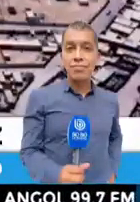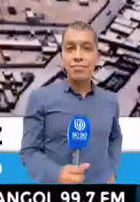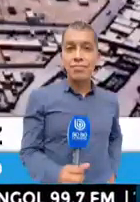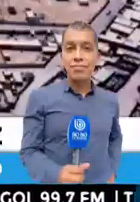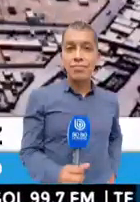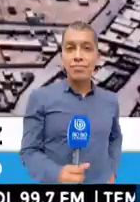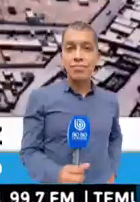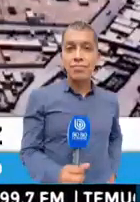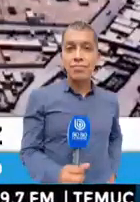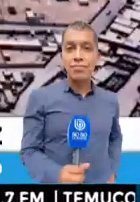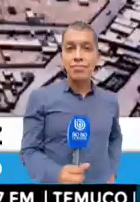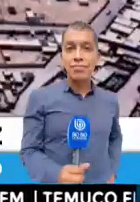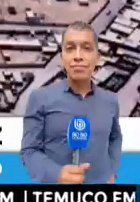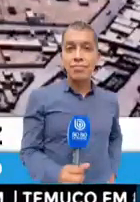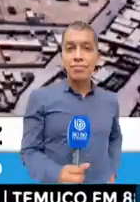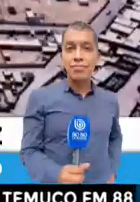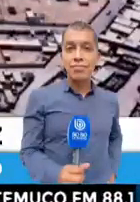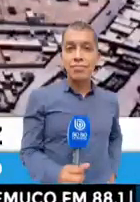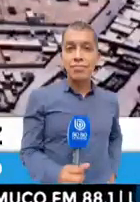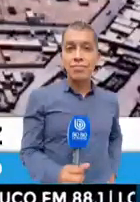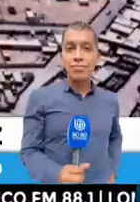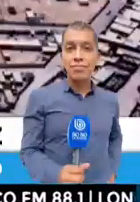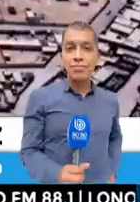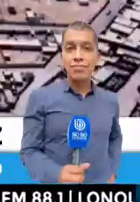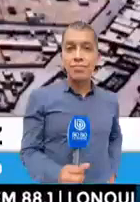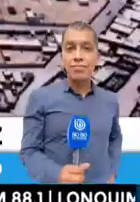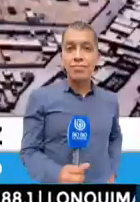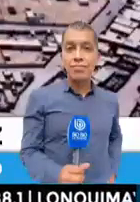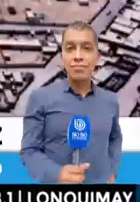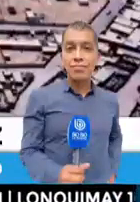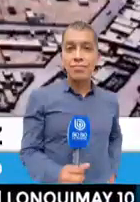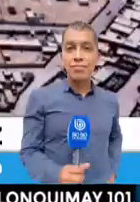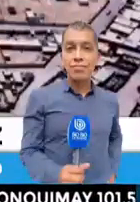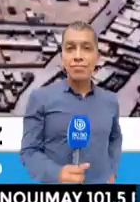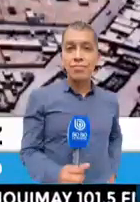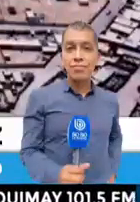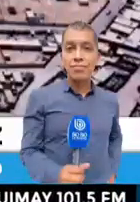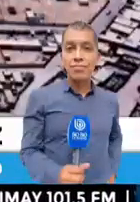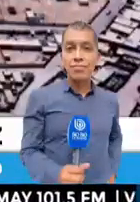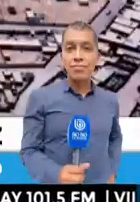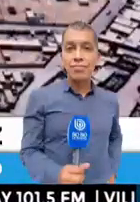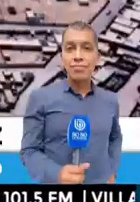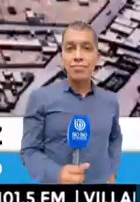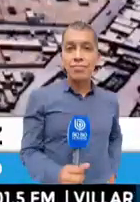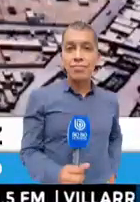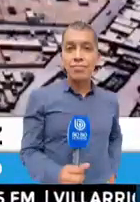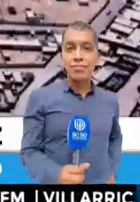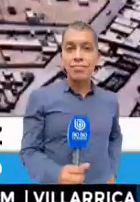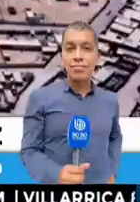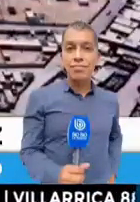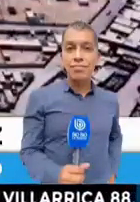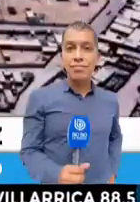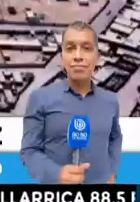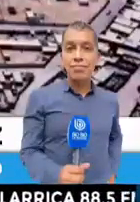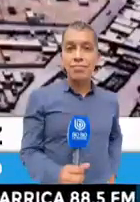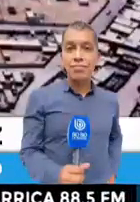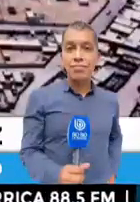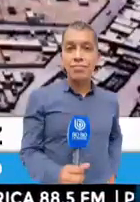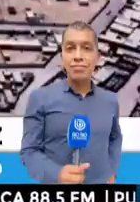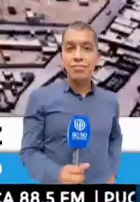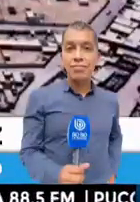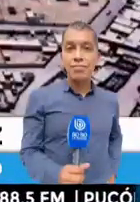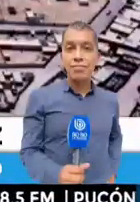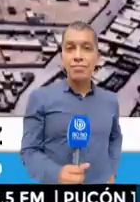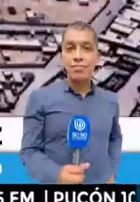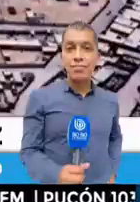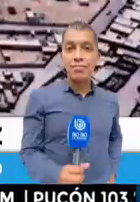extranjeros fallecidos encontrados asesinados en medio del desierto, cuerpos que se encuentran en el servicio médico legal de Iquique y que no han sido reclamados. Uno de